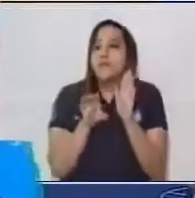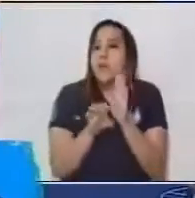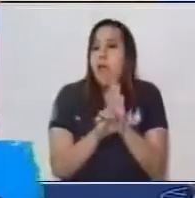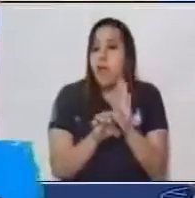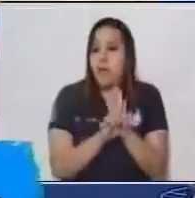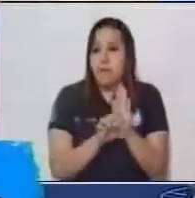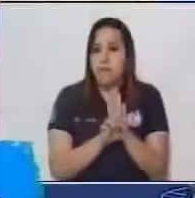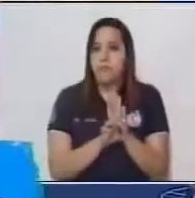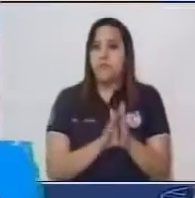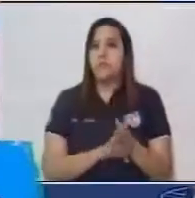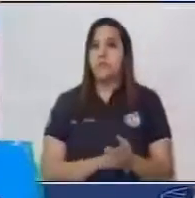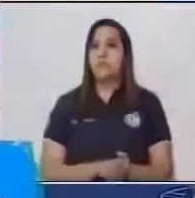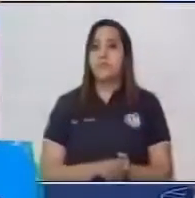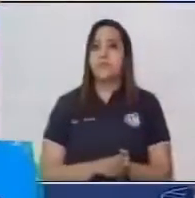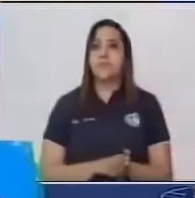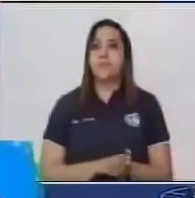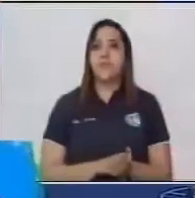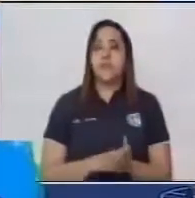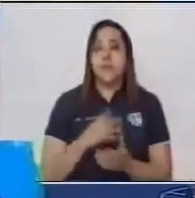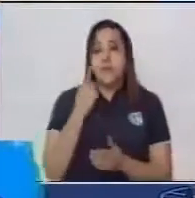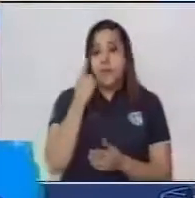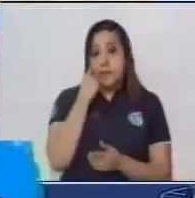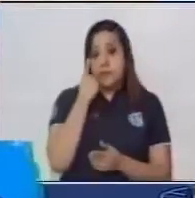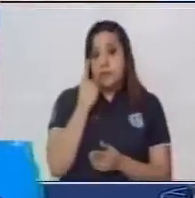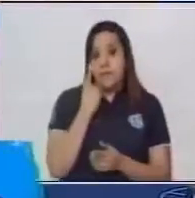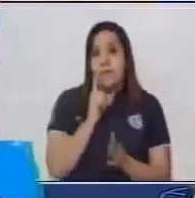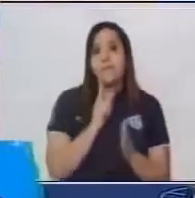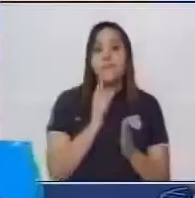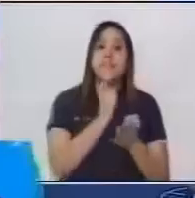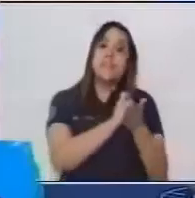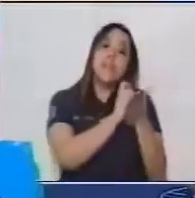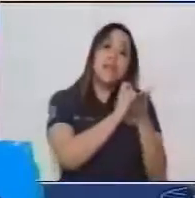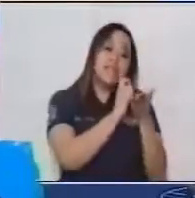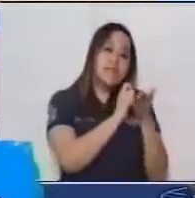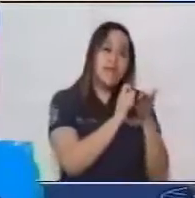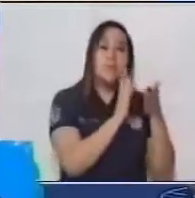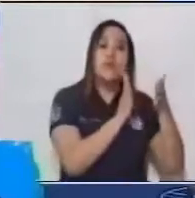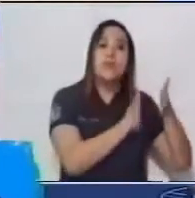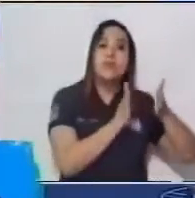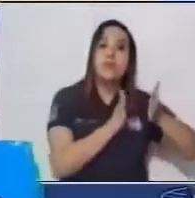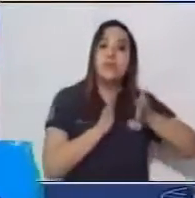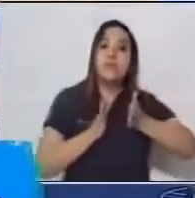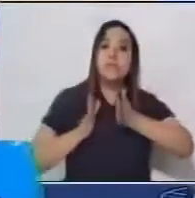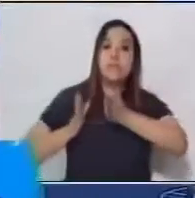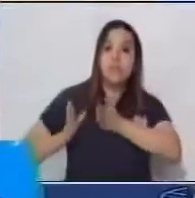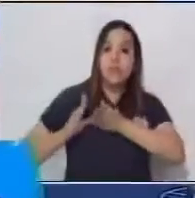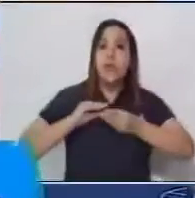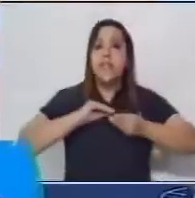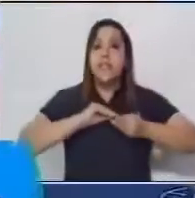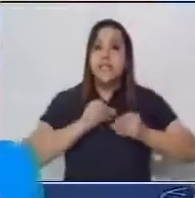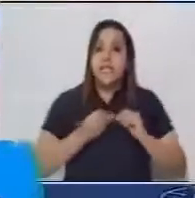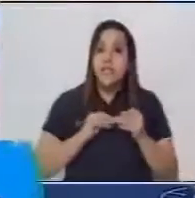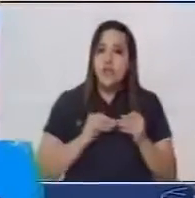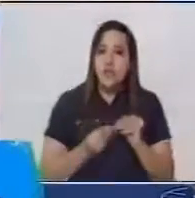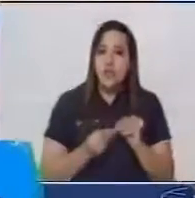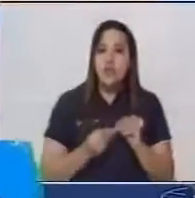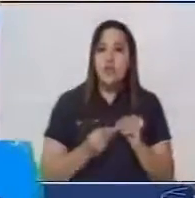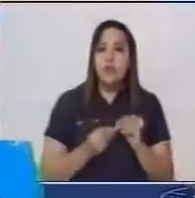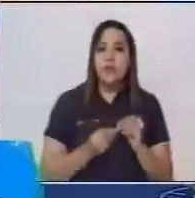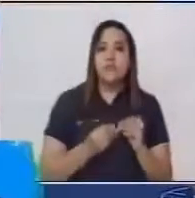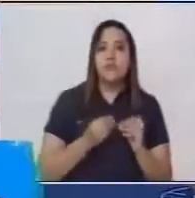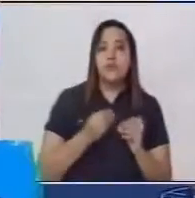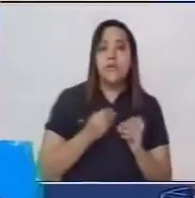ejemplos. Nos dice, escribamos la sucesión de números